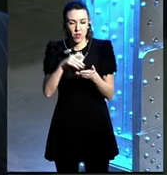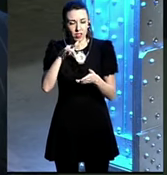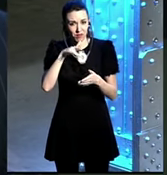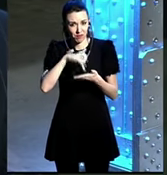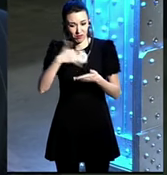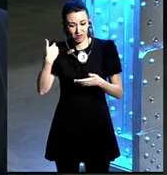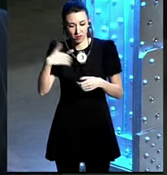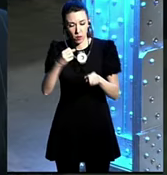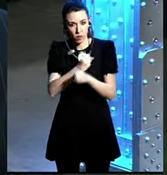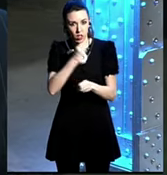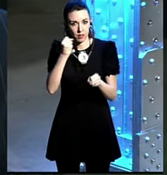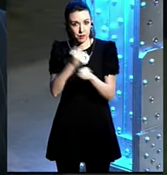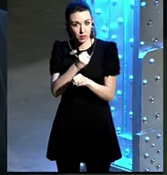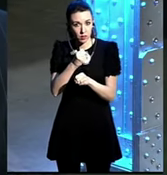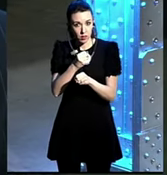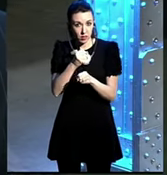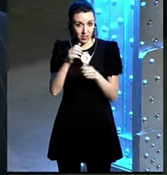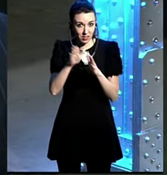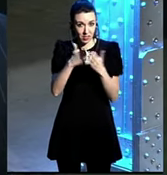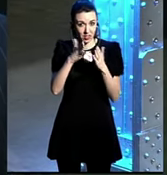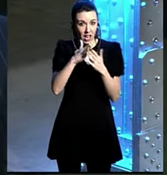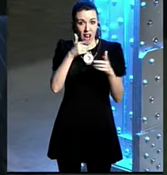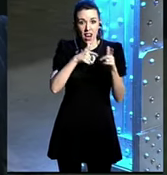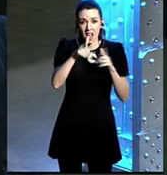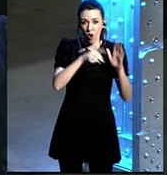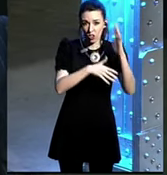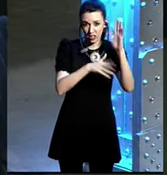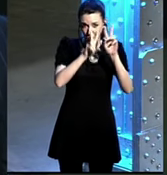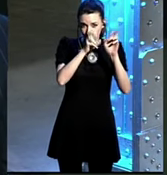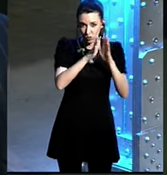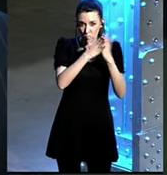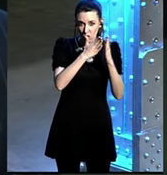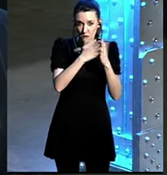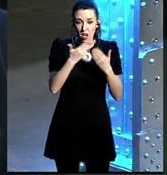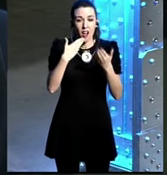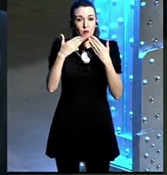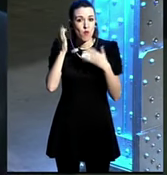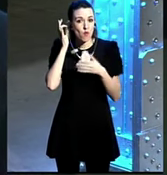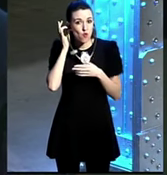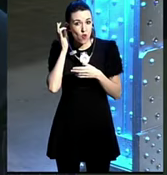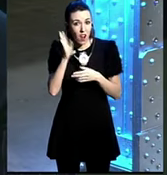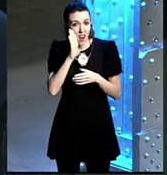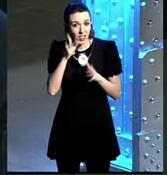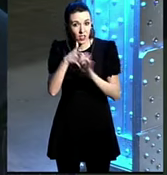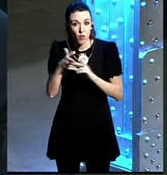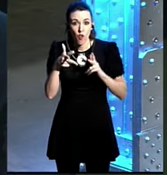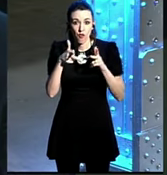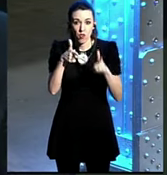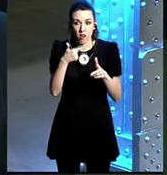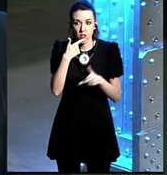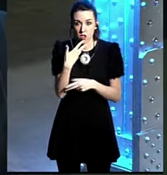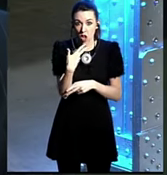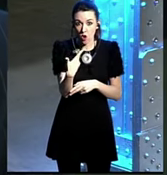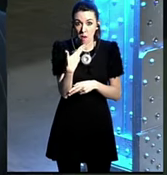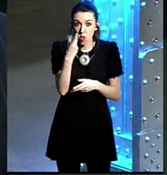trabajaba en El demonio lejos del árbol, y hablaba con esta mujer que en el funeral dijo que le habían robado